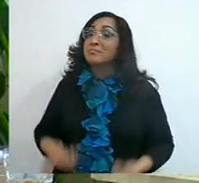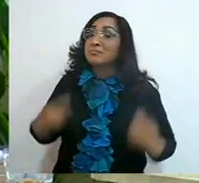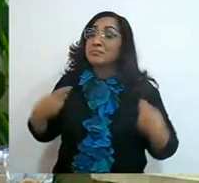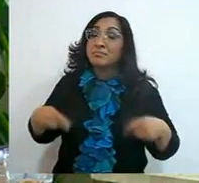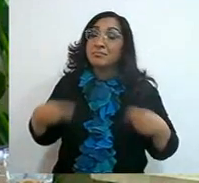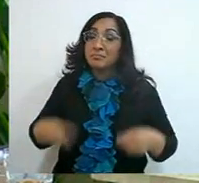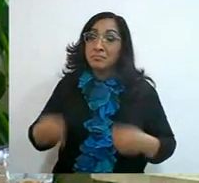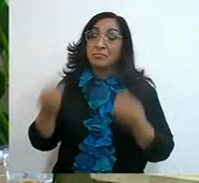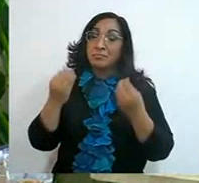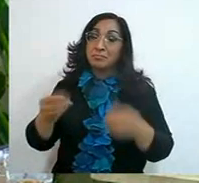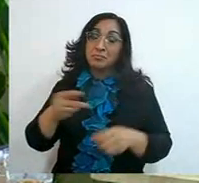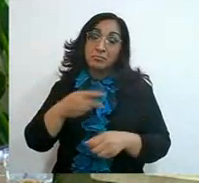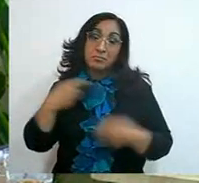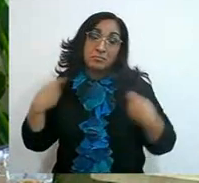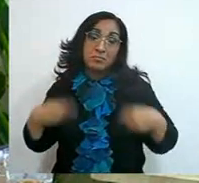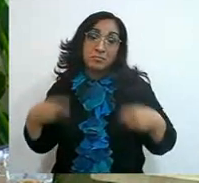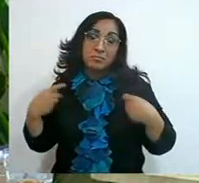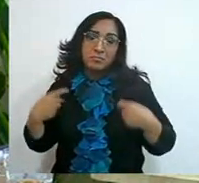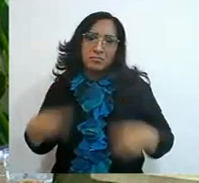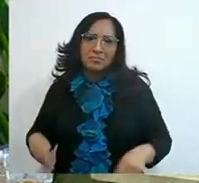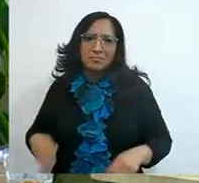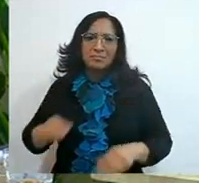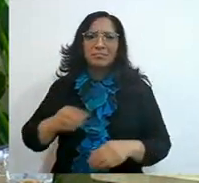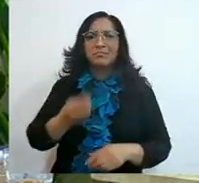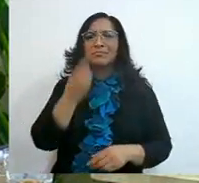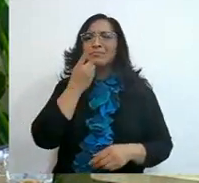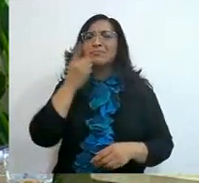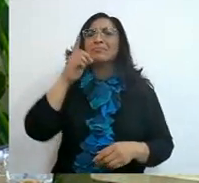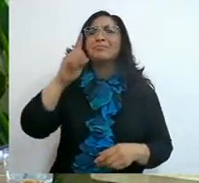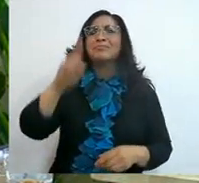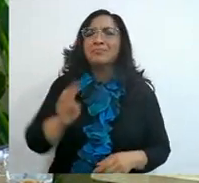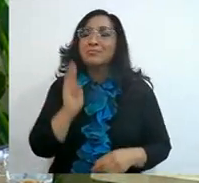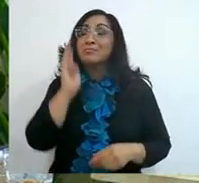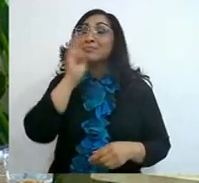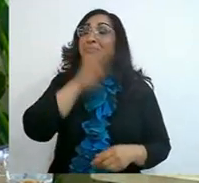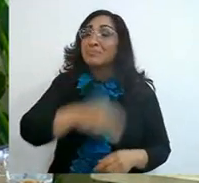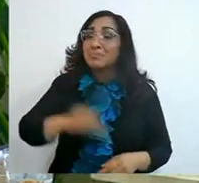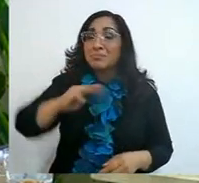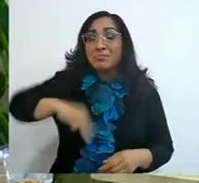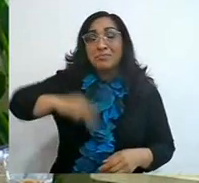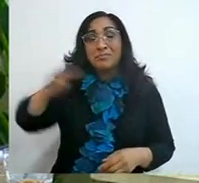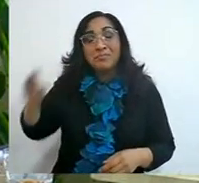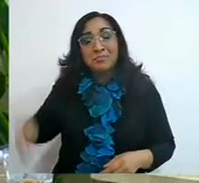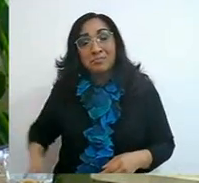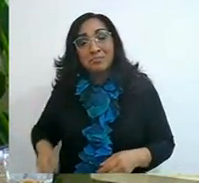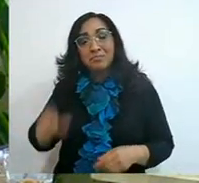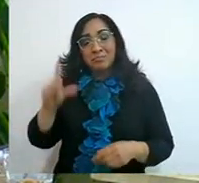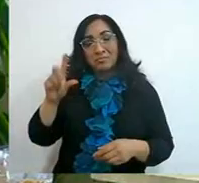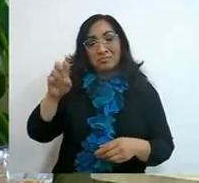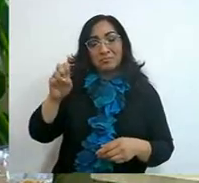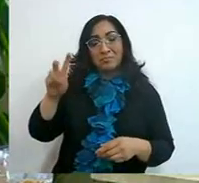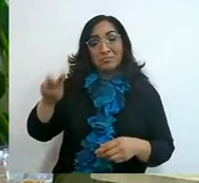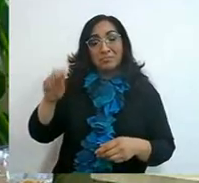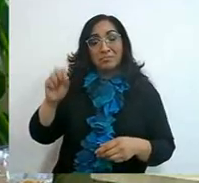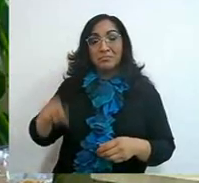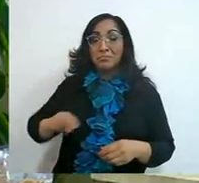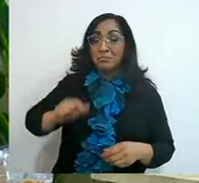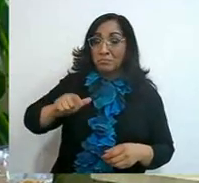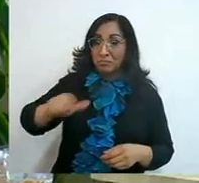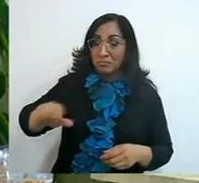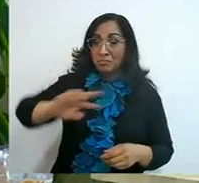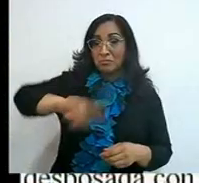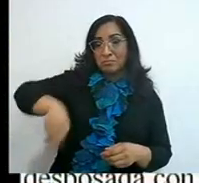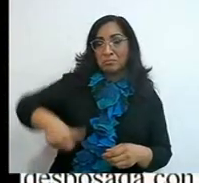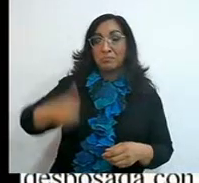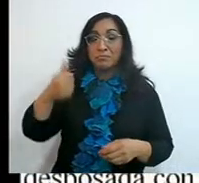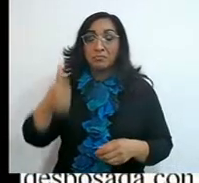por acusarlos injustamente. Así es. En el libro de Levítico, capítulo 19, verso 16,